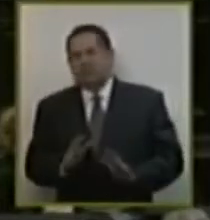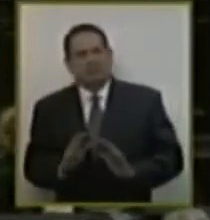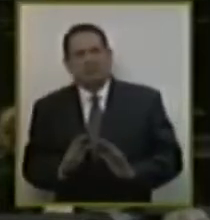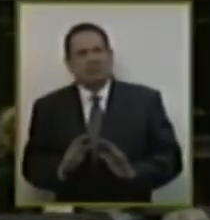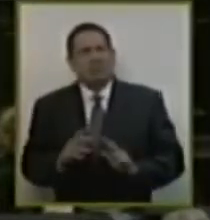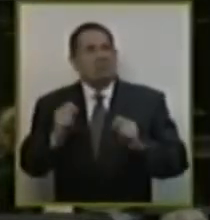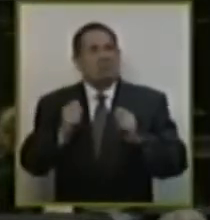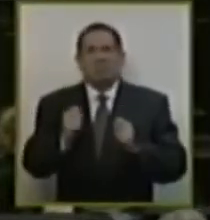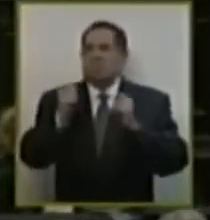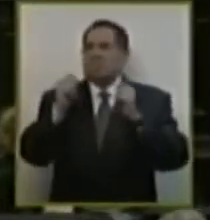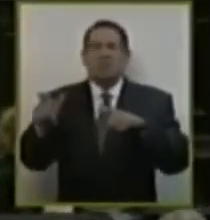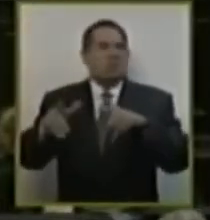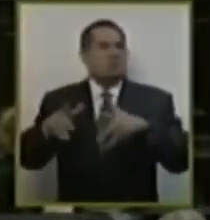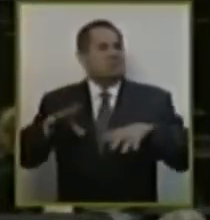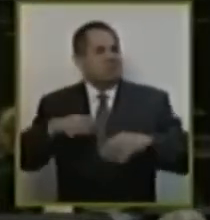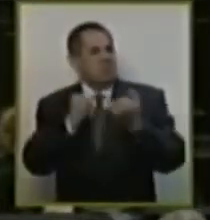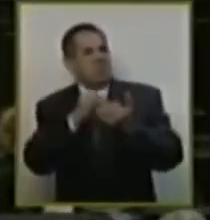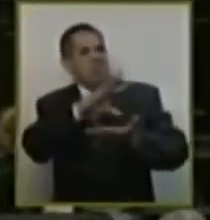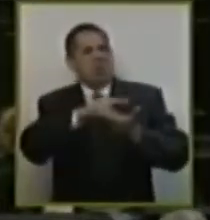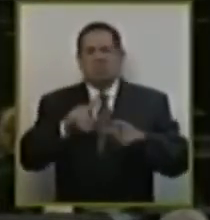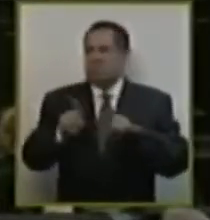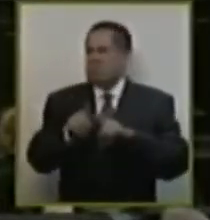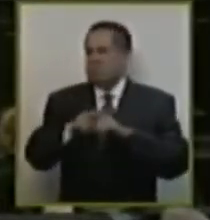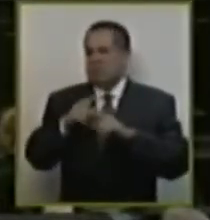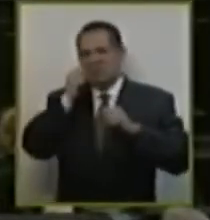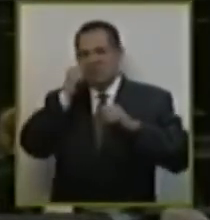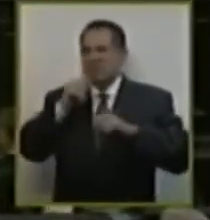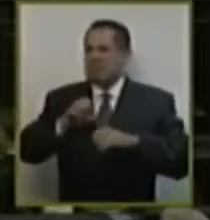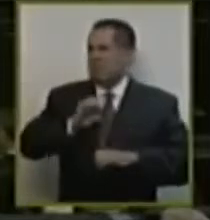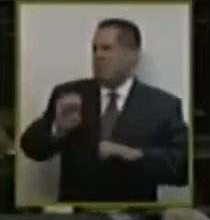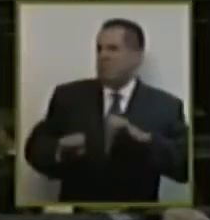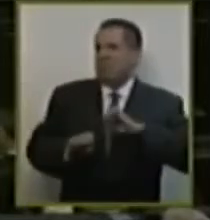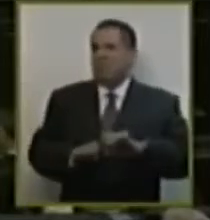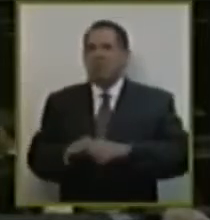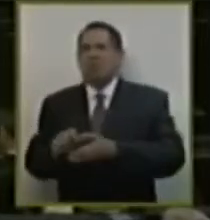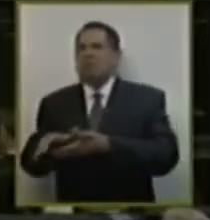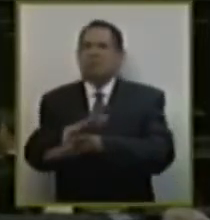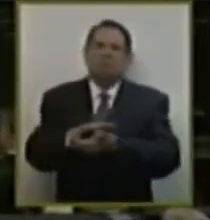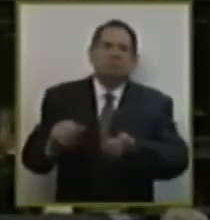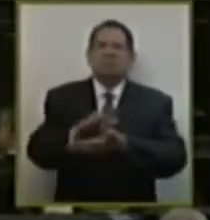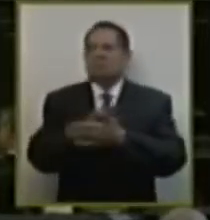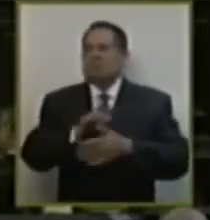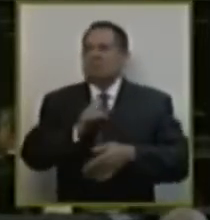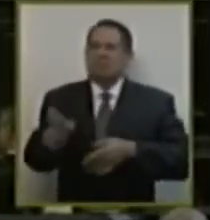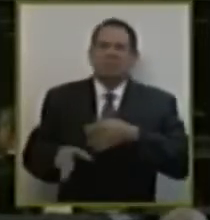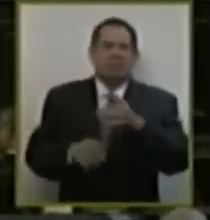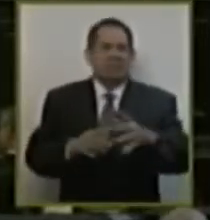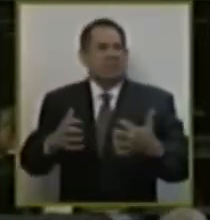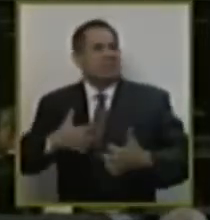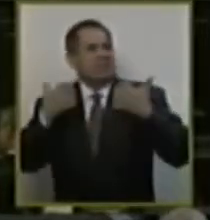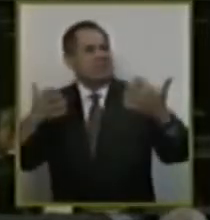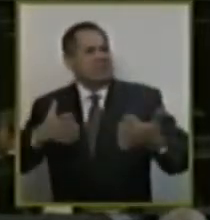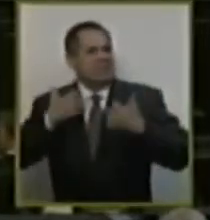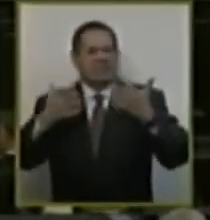pudor, ganen descaro y arrojo y den rienda suelta a la voluntad de rabia y